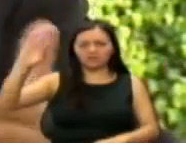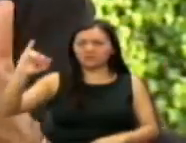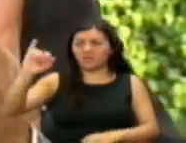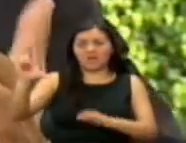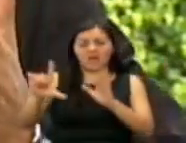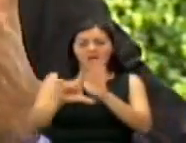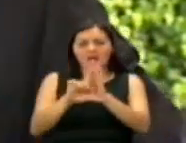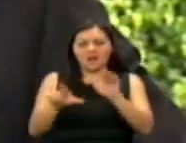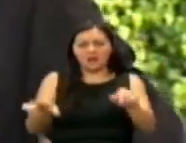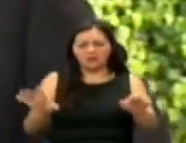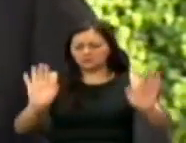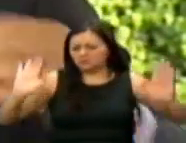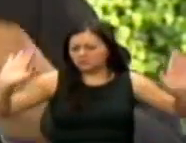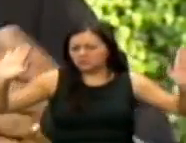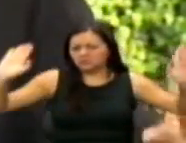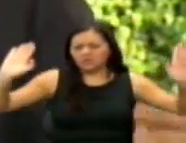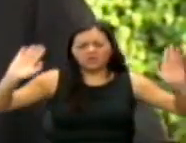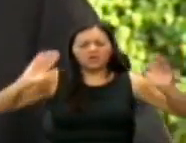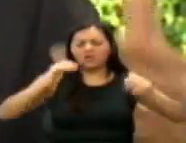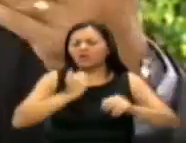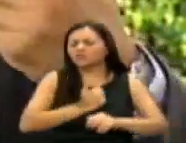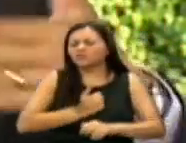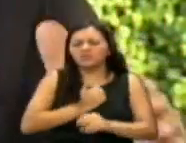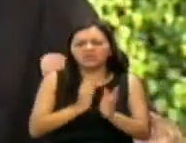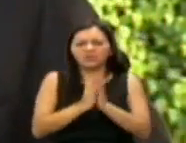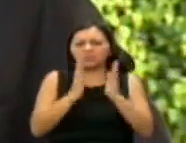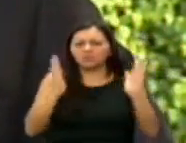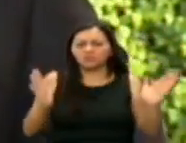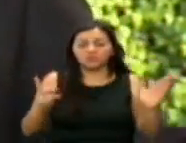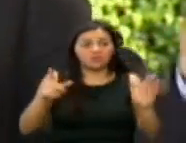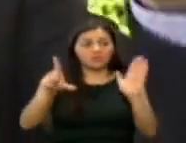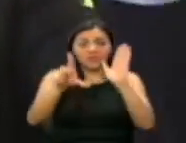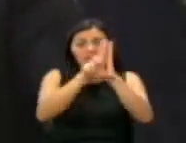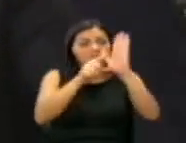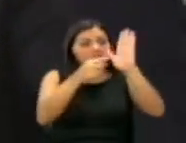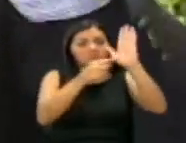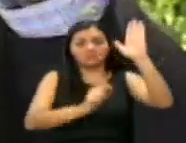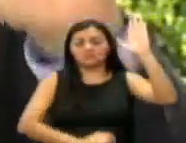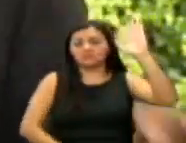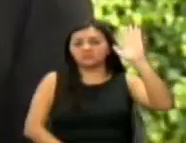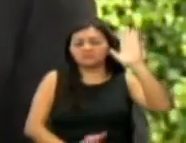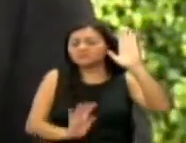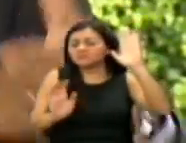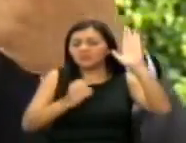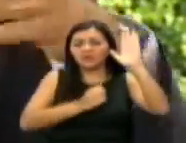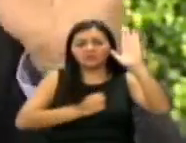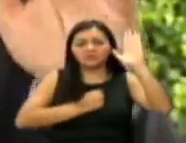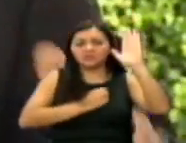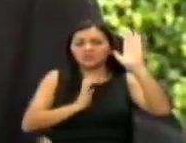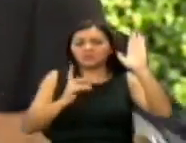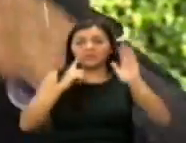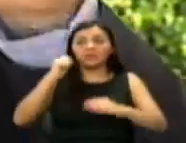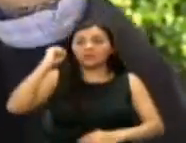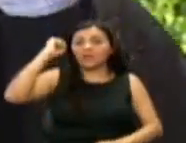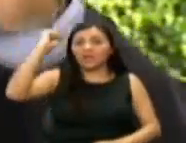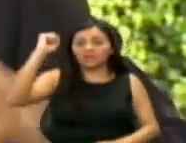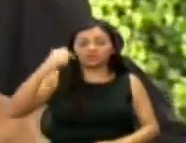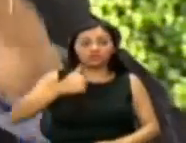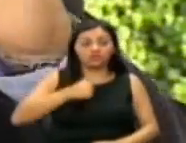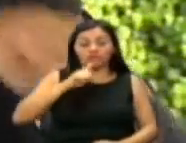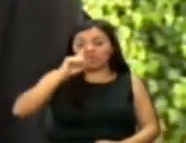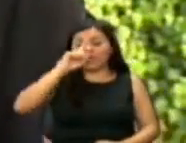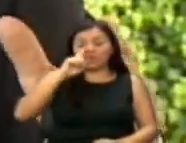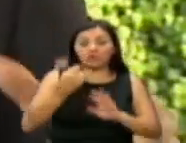en cualquier parte del mundo. Y nadie puede estar por encima de la ley, por más que se crea con derechos especiales por tener poncho, por